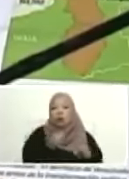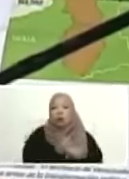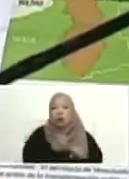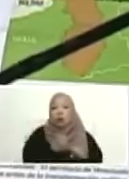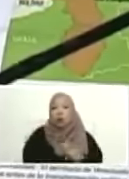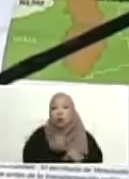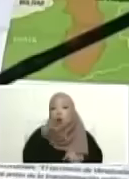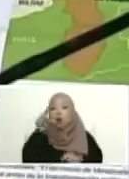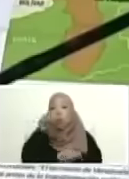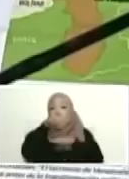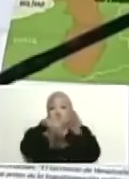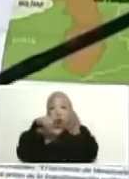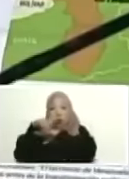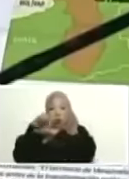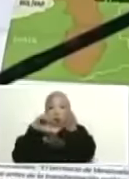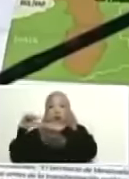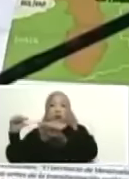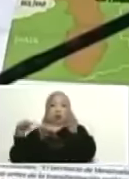Guyana Británica.